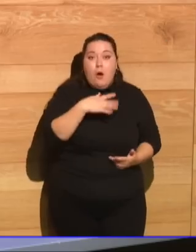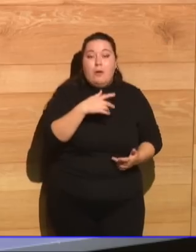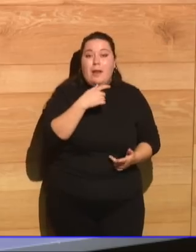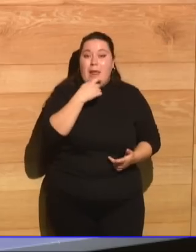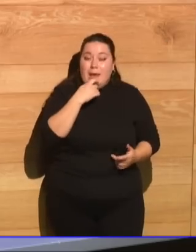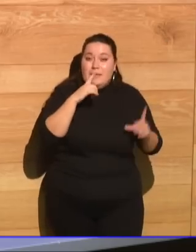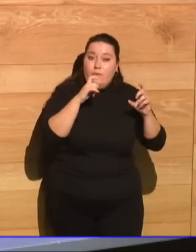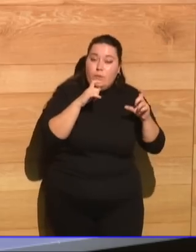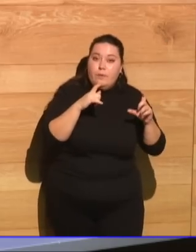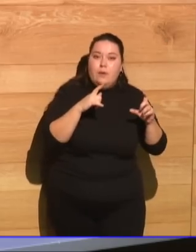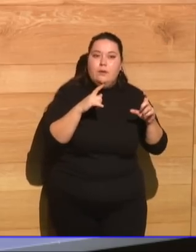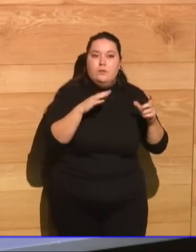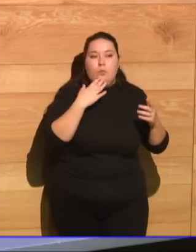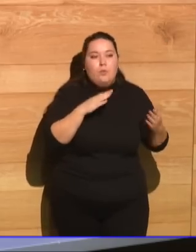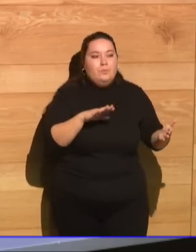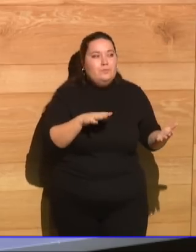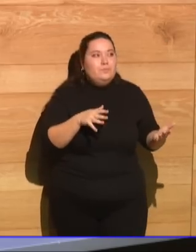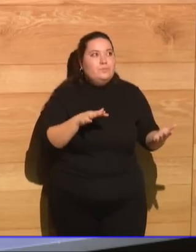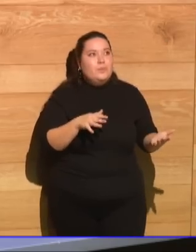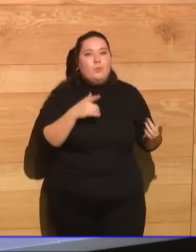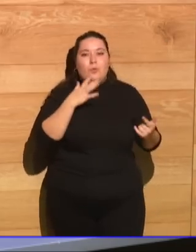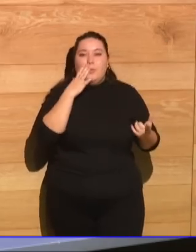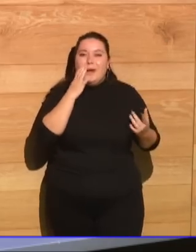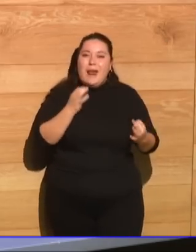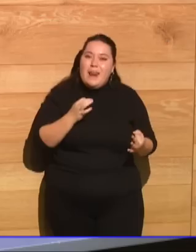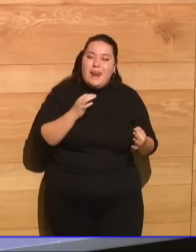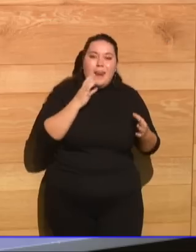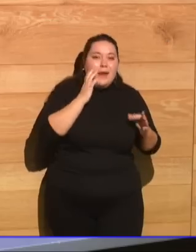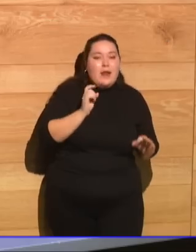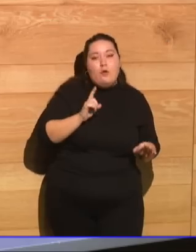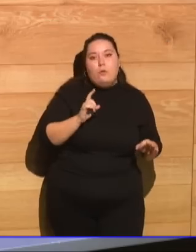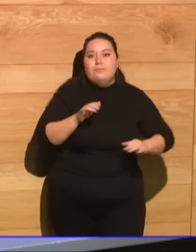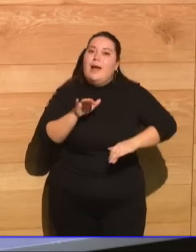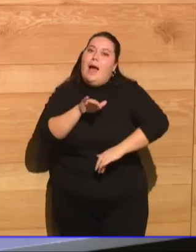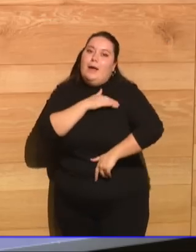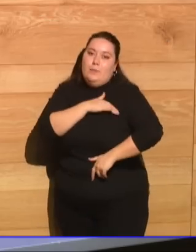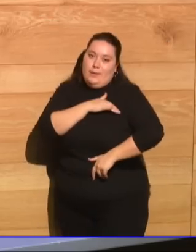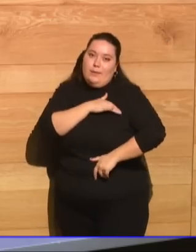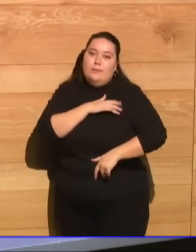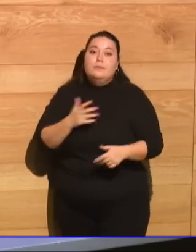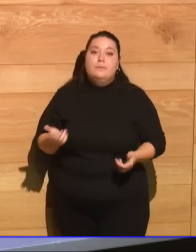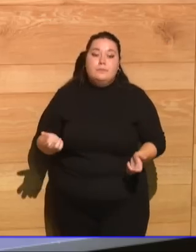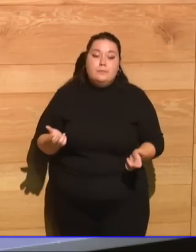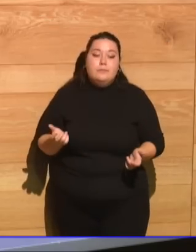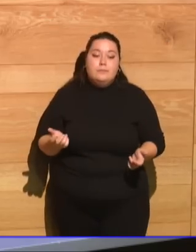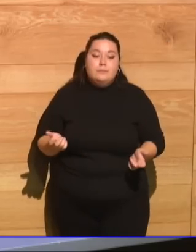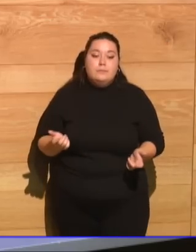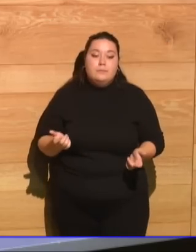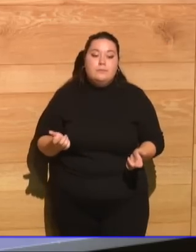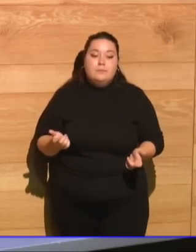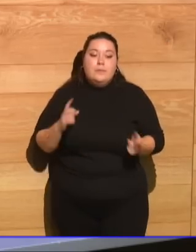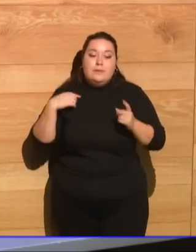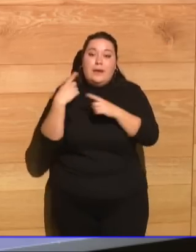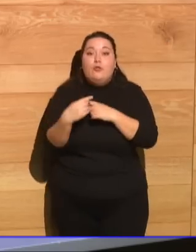que no es exactamente realista, sino academicista, en cierto sentido. Esa